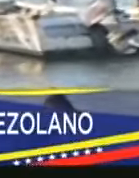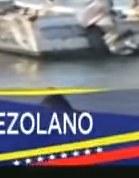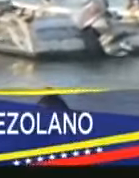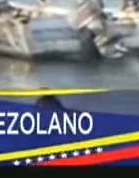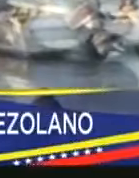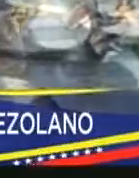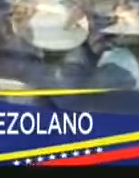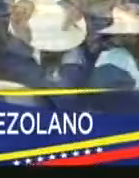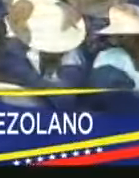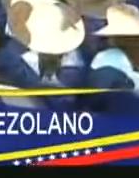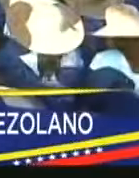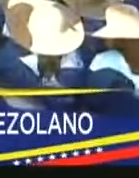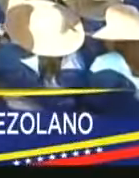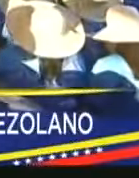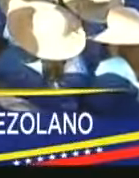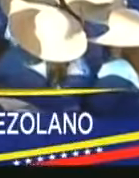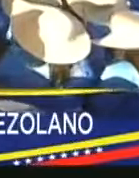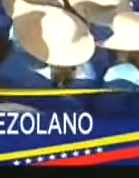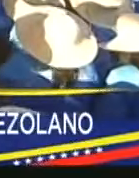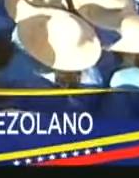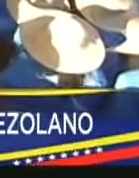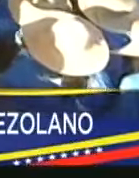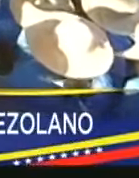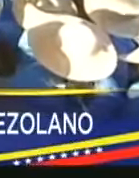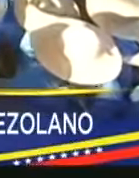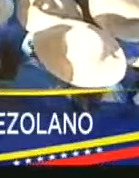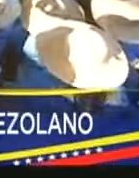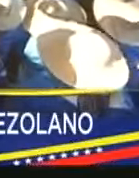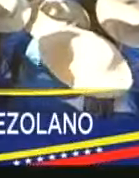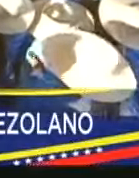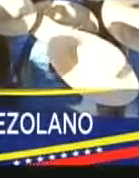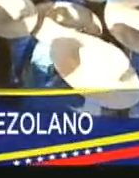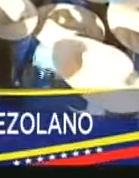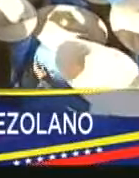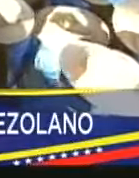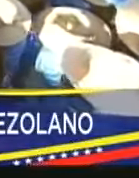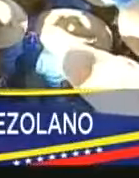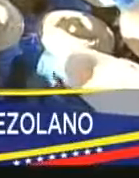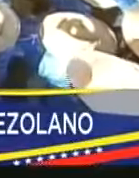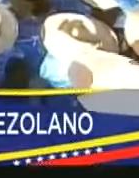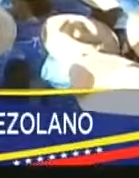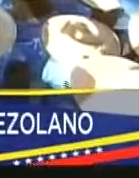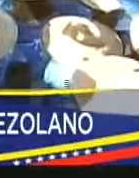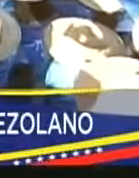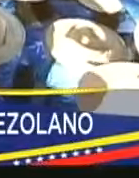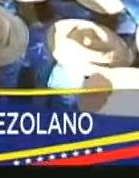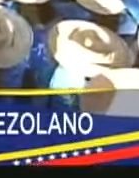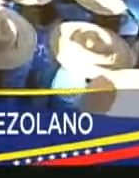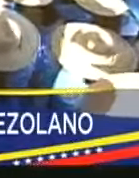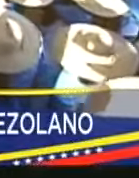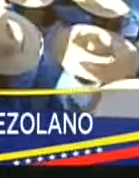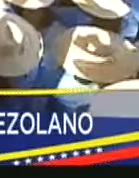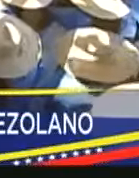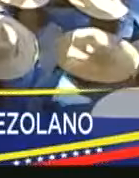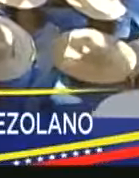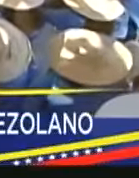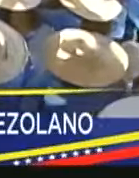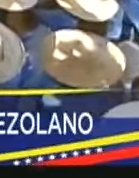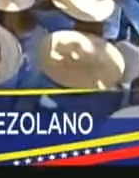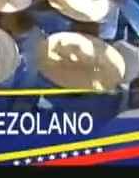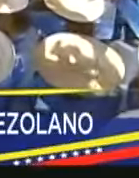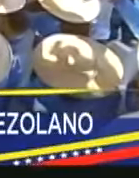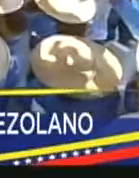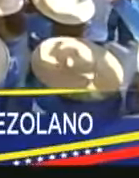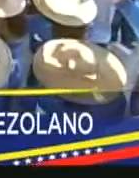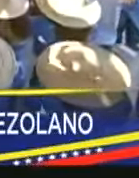acuicultores, del pueblo oriental, está presente acá acompañando al presidente de la